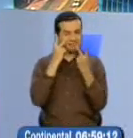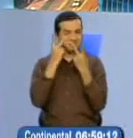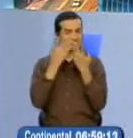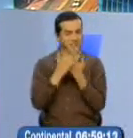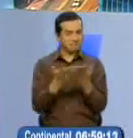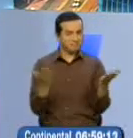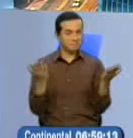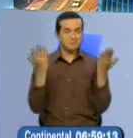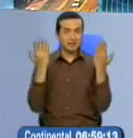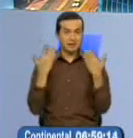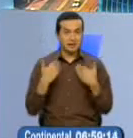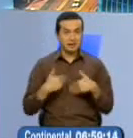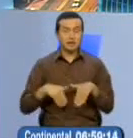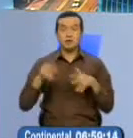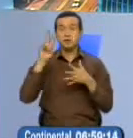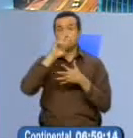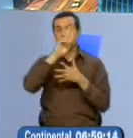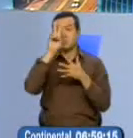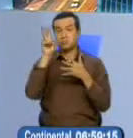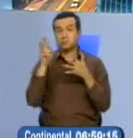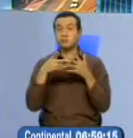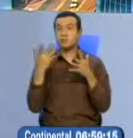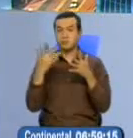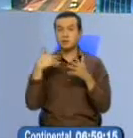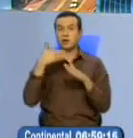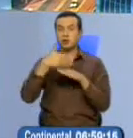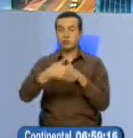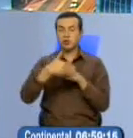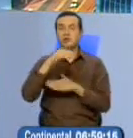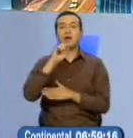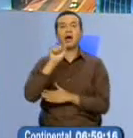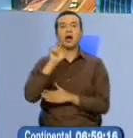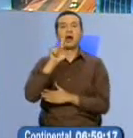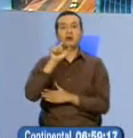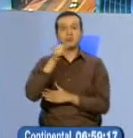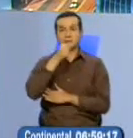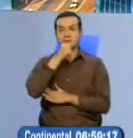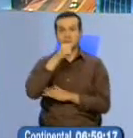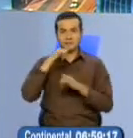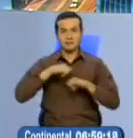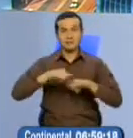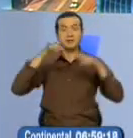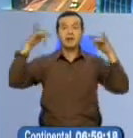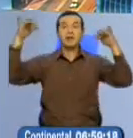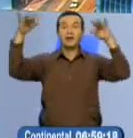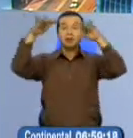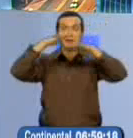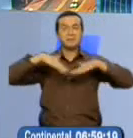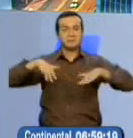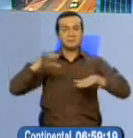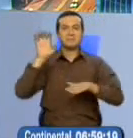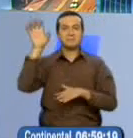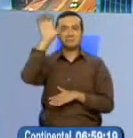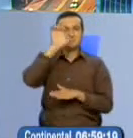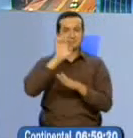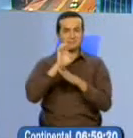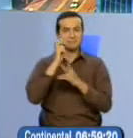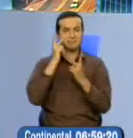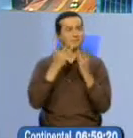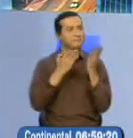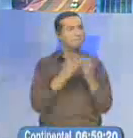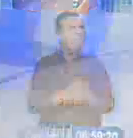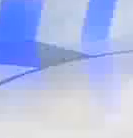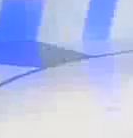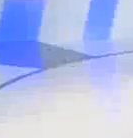mediodía. Tenemos que hacer nuestra primera pausa, al regresar vendrá con nosotros Carlos Rabascal. Le dejamos con la situación del clima en nuestras principales ciudades.